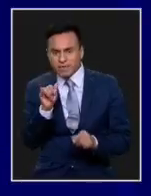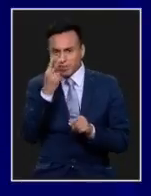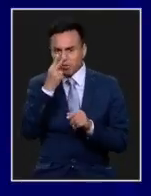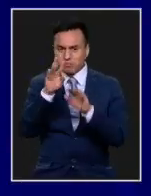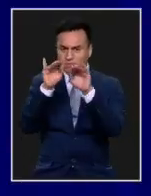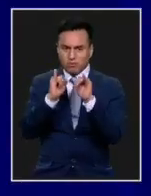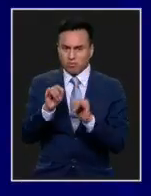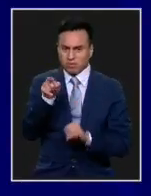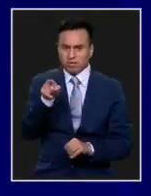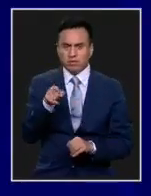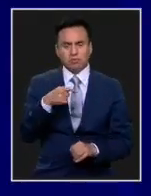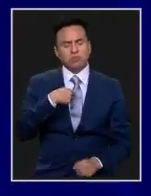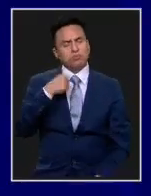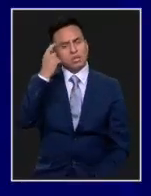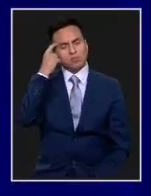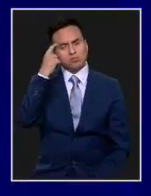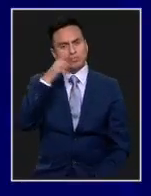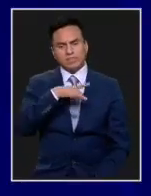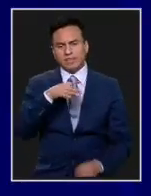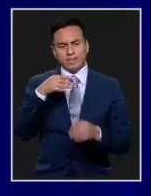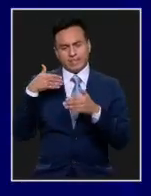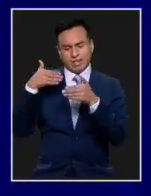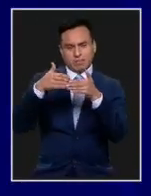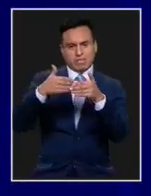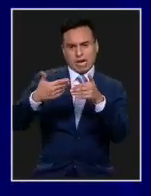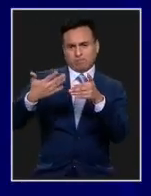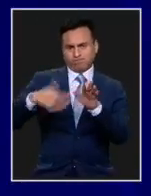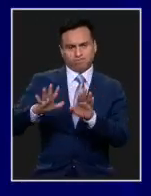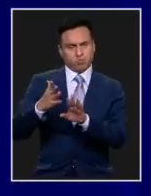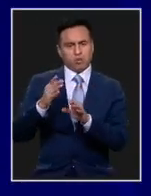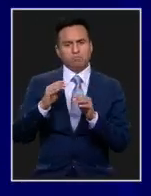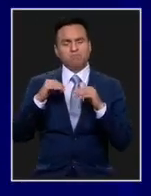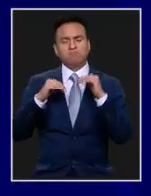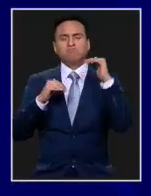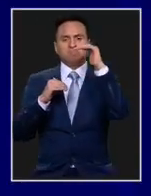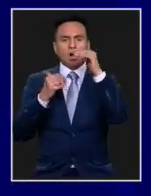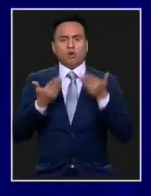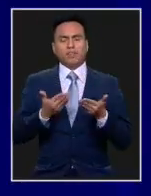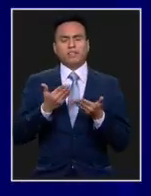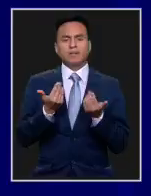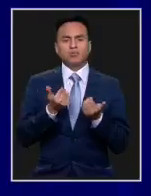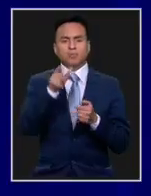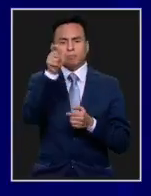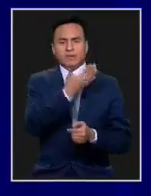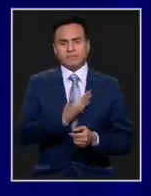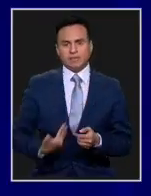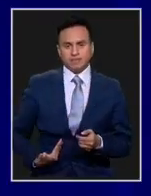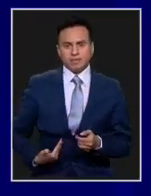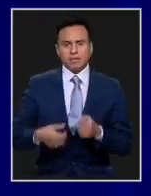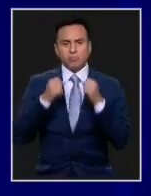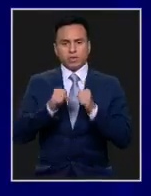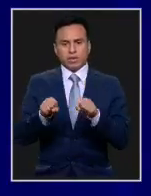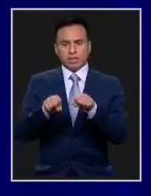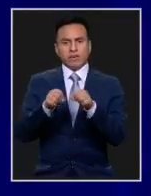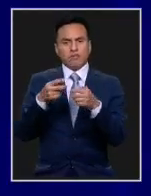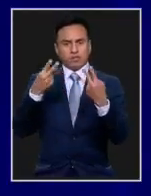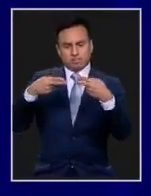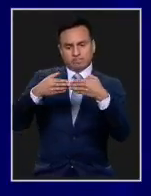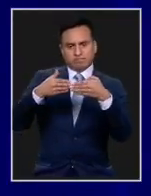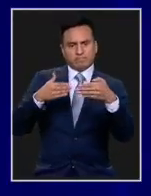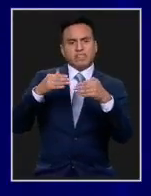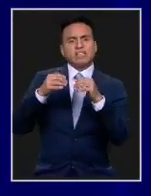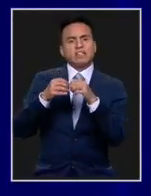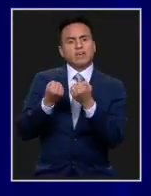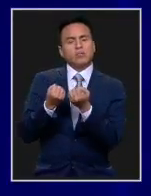lógica nosotros creemos que chile esa tapa ya la superó y por eso creo que hoy día necesitamos un presidente que pueda quebrar esas fronteras y